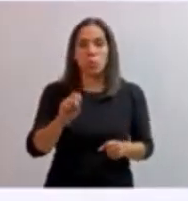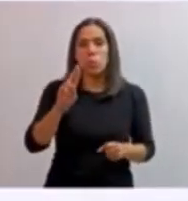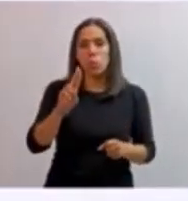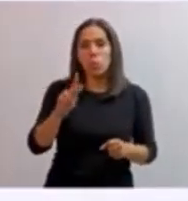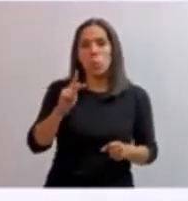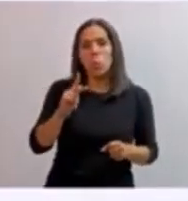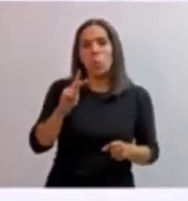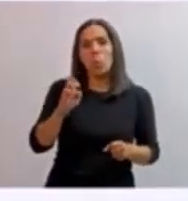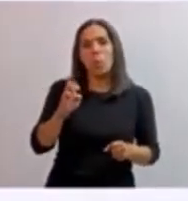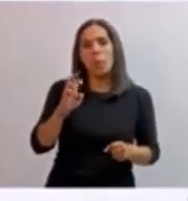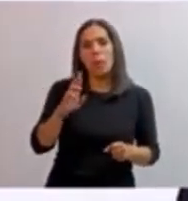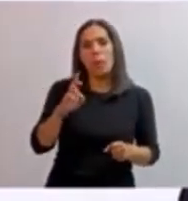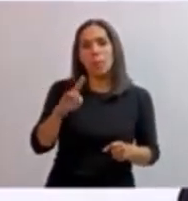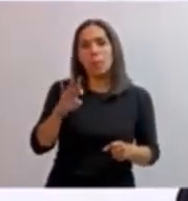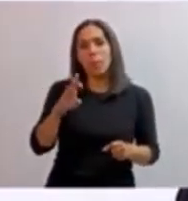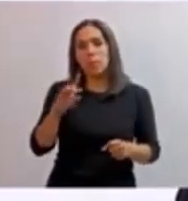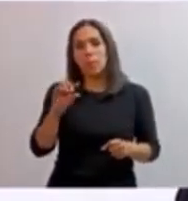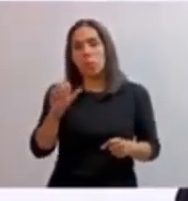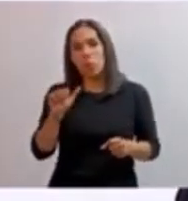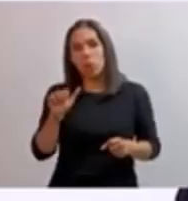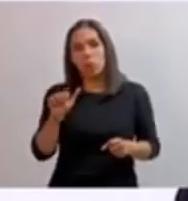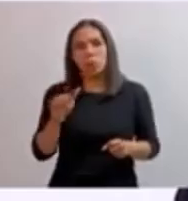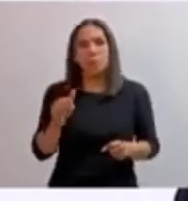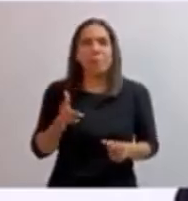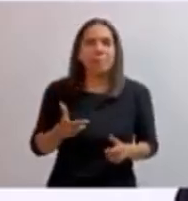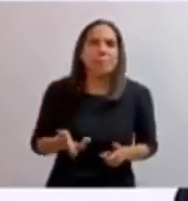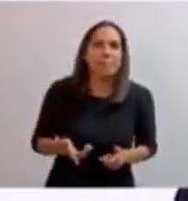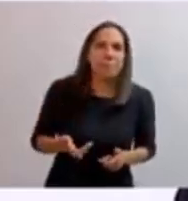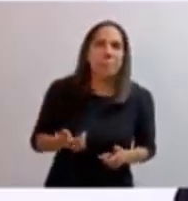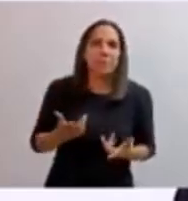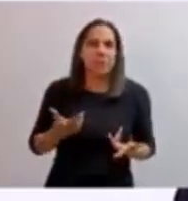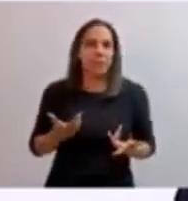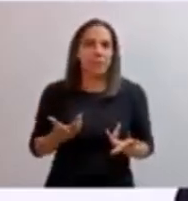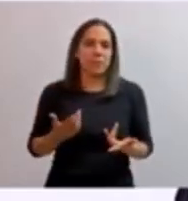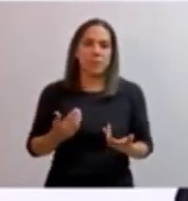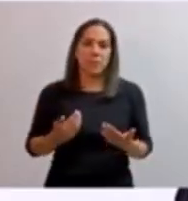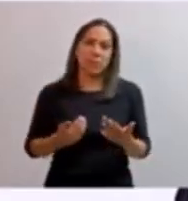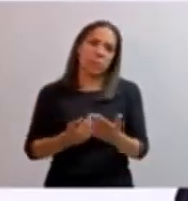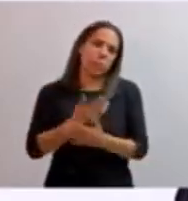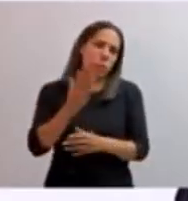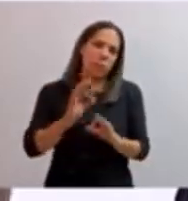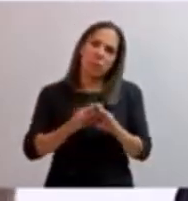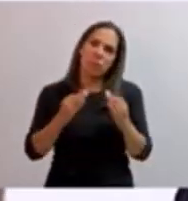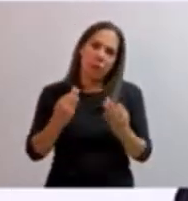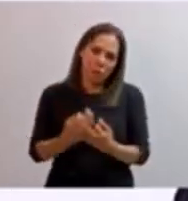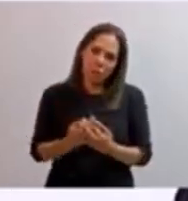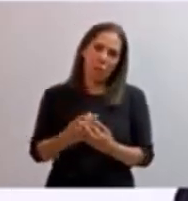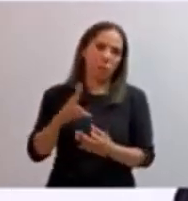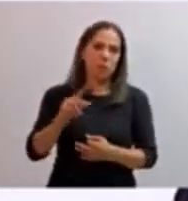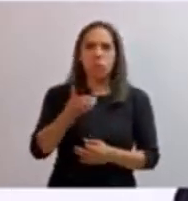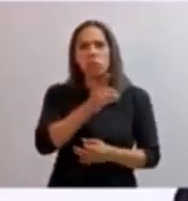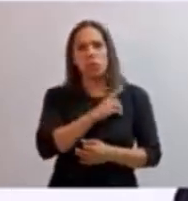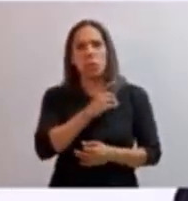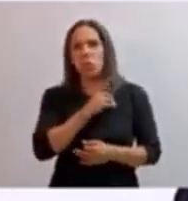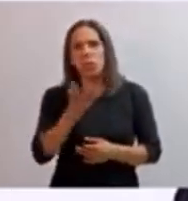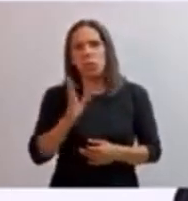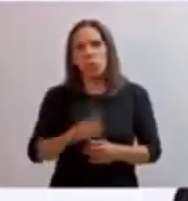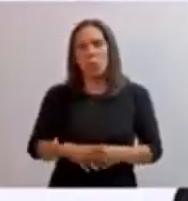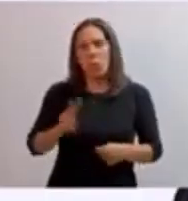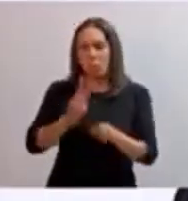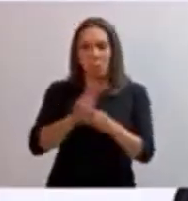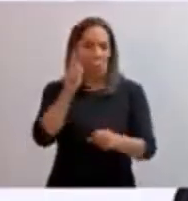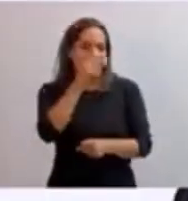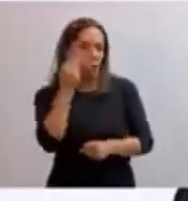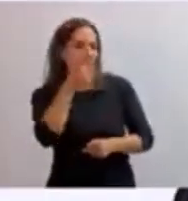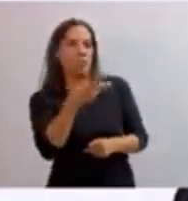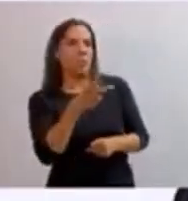forma fiscalizadora, y para que ahora dé paso oigan, vamos a encontrar qué está pasando aquí,